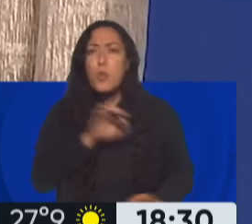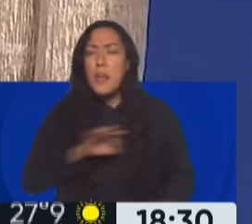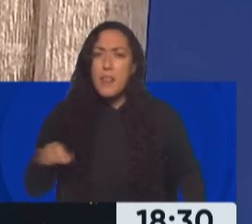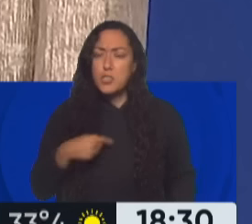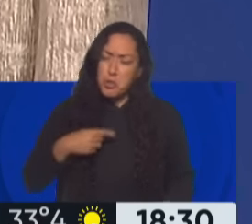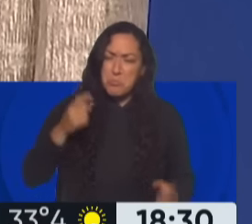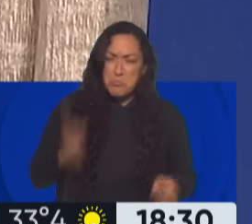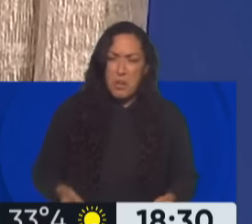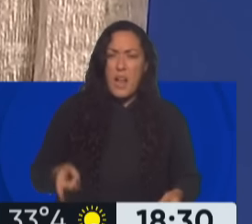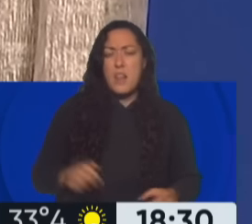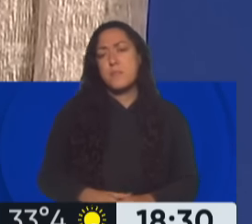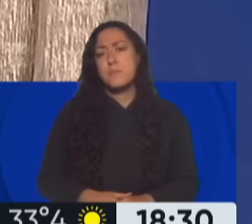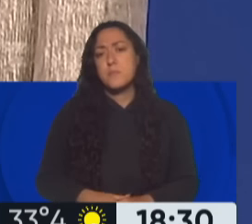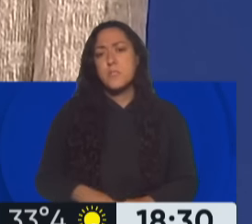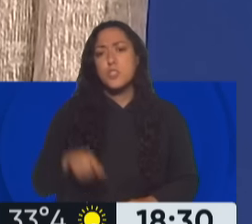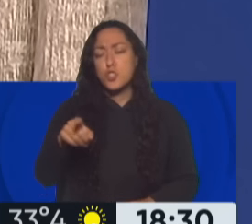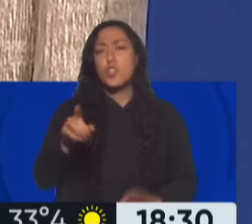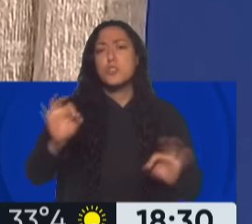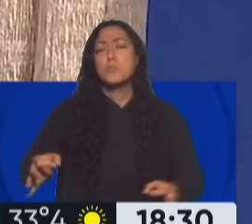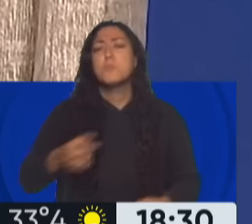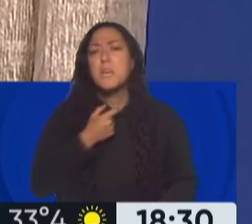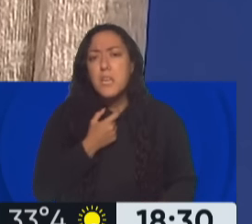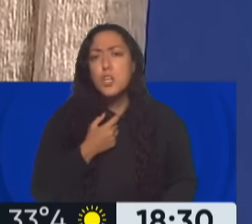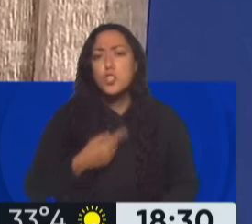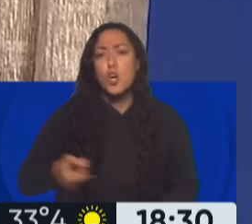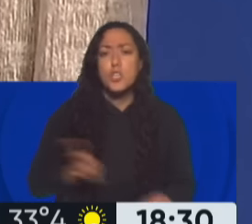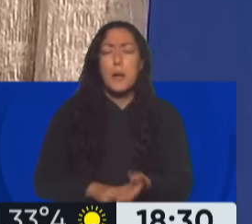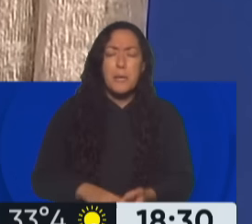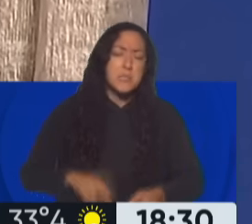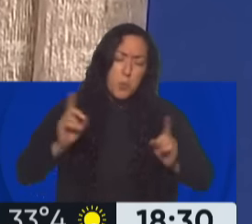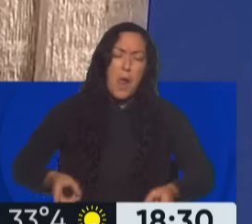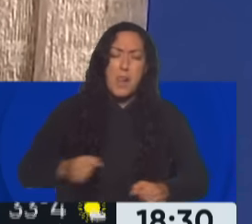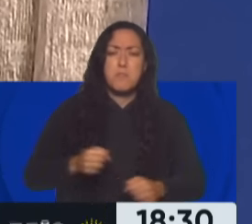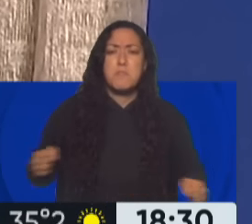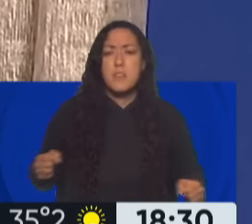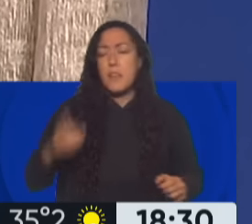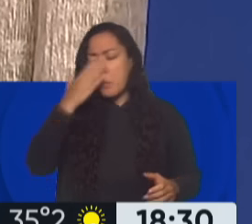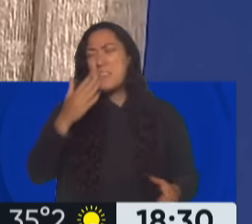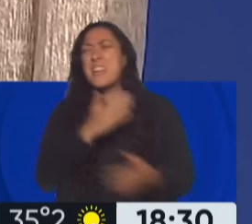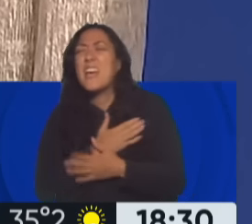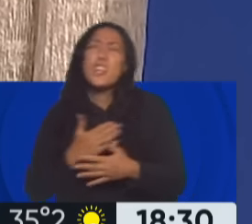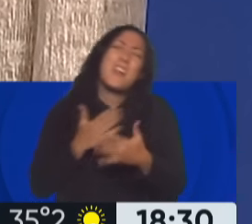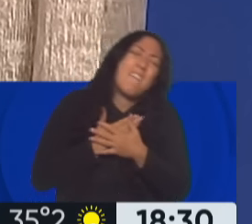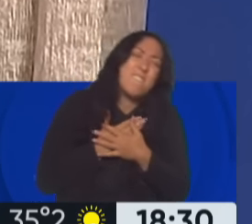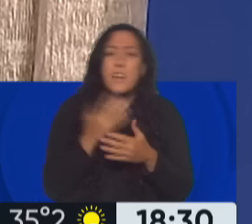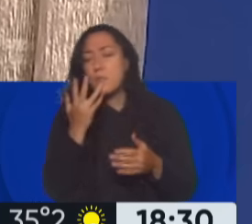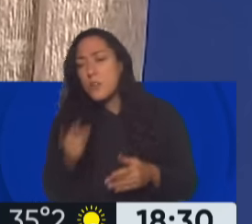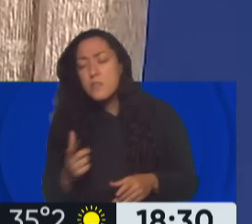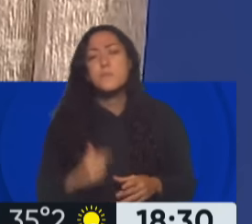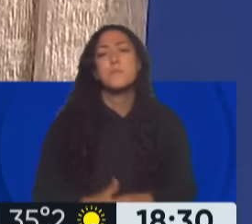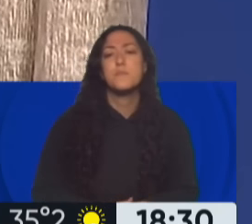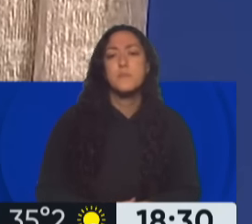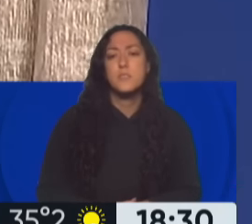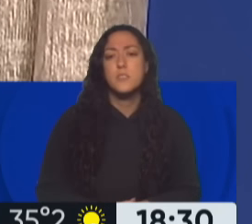que me dicen, quiero que sepas, lo volvería a hacer. Y después, te adoro, te quiero, no sé cuánto me muero por verte. Pero lo primero es, quiero que sepas,